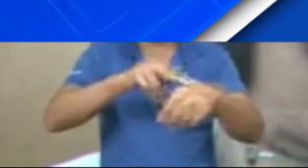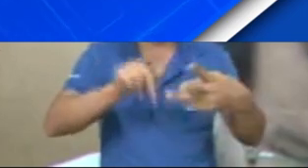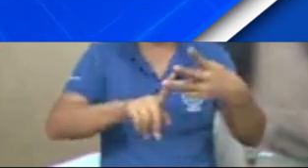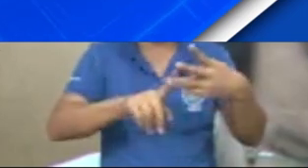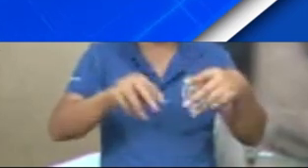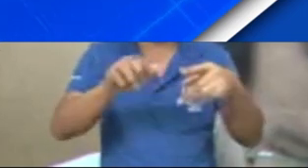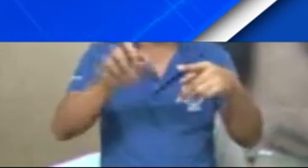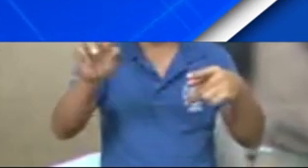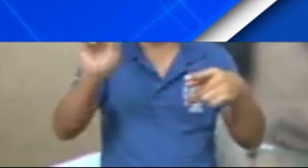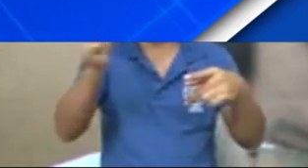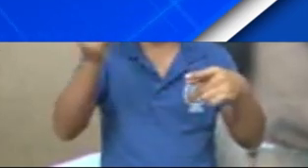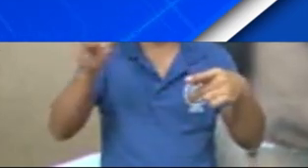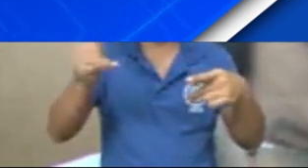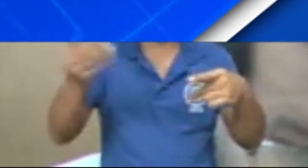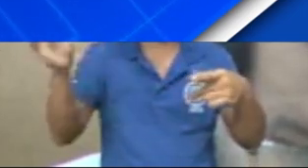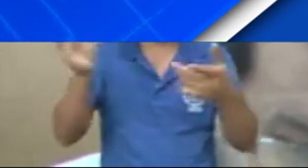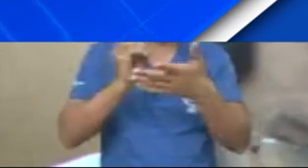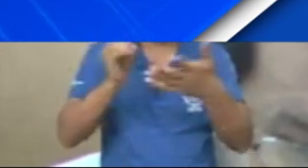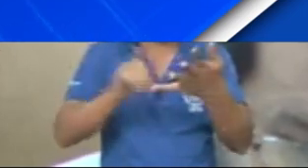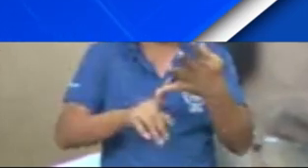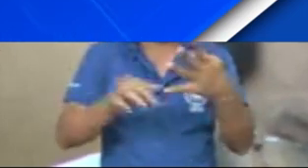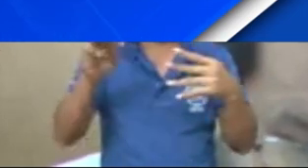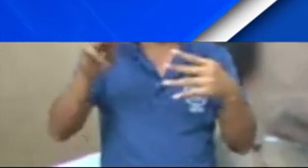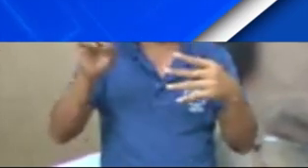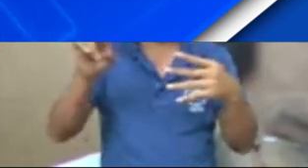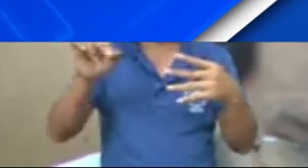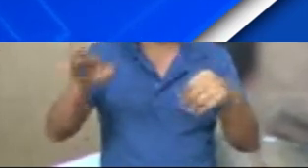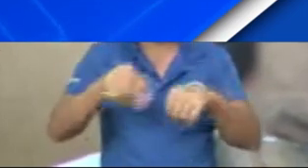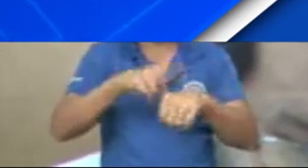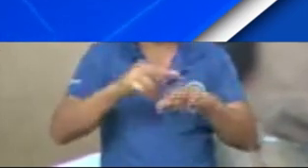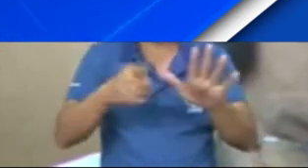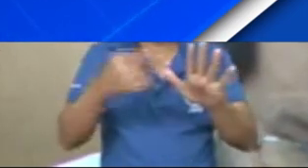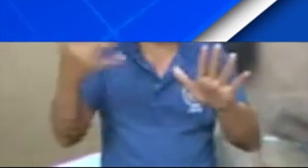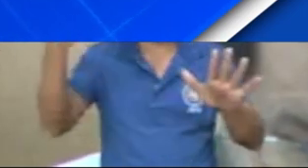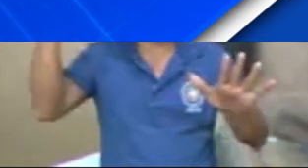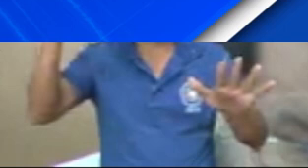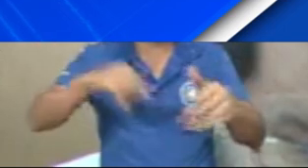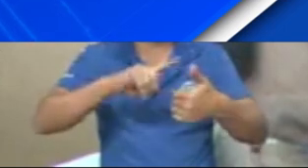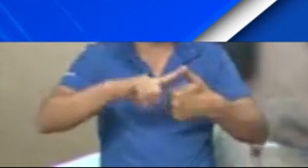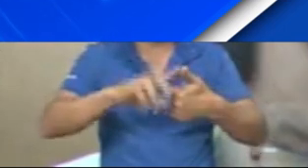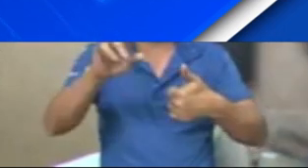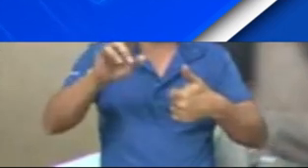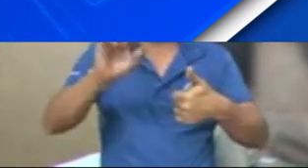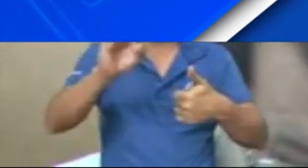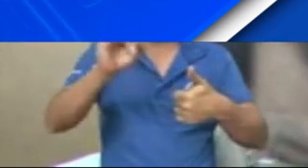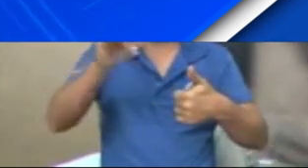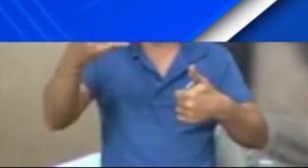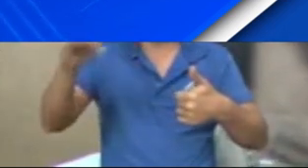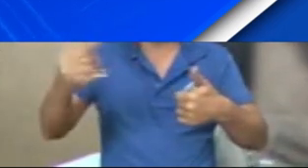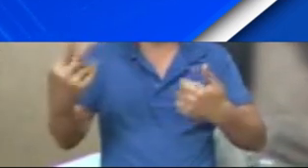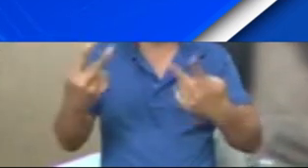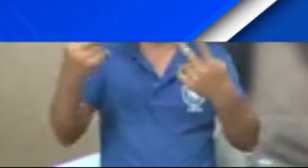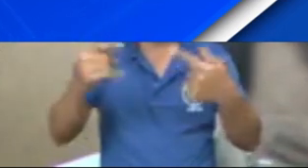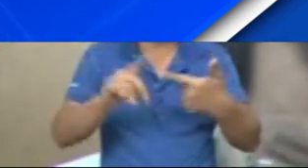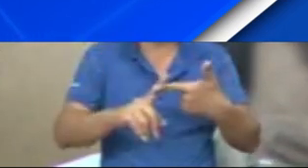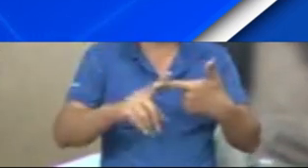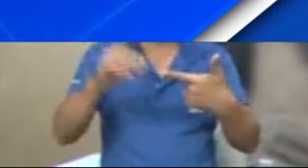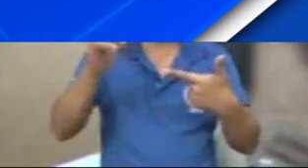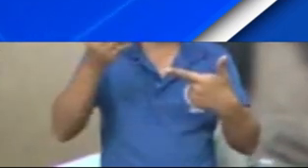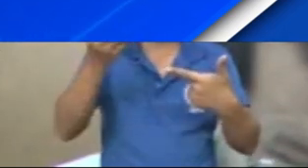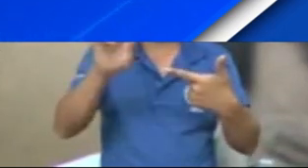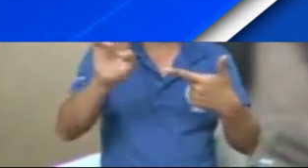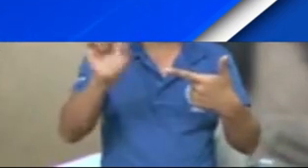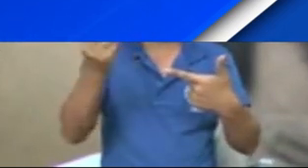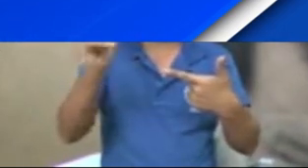reserva biológica, monumento nacional, monumento histórico, refugio de vida silvestre, reserva de